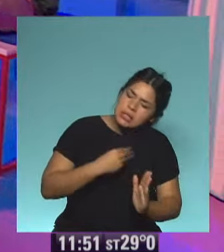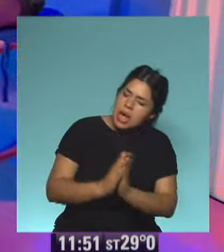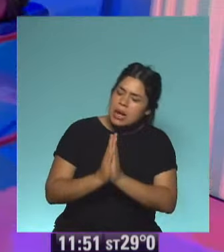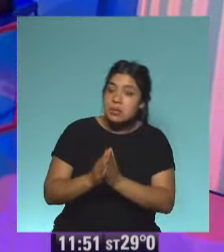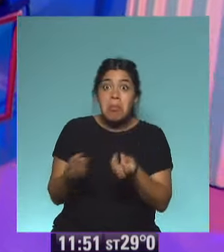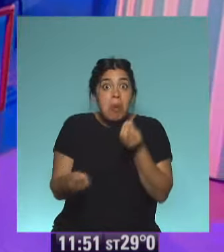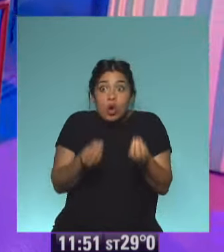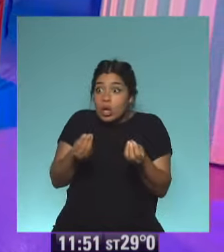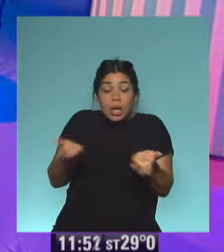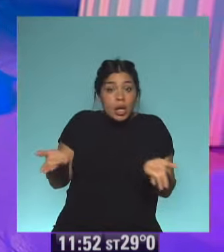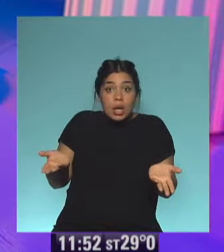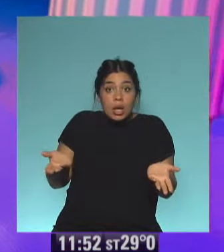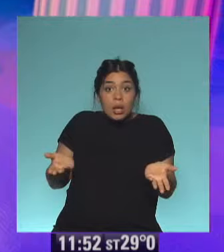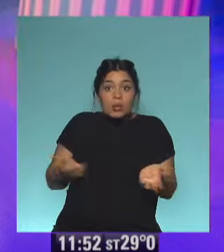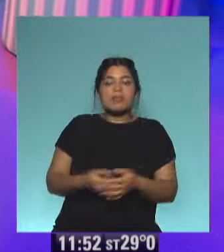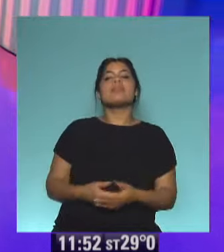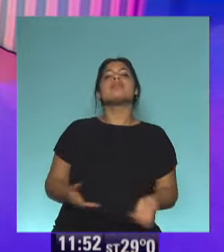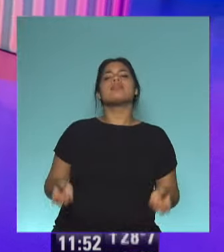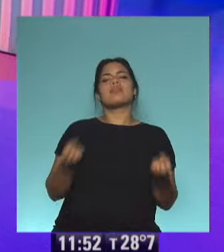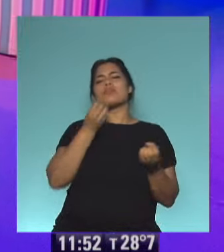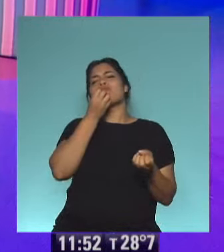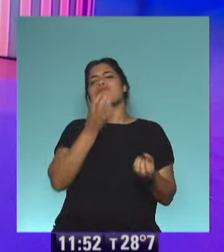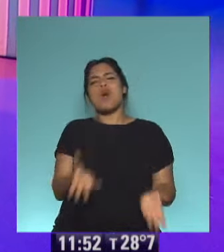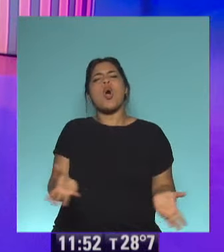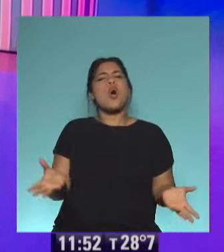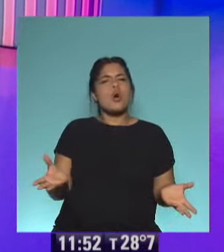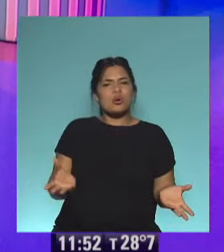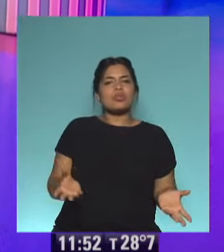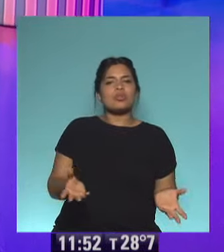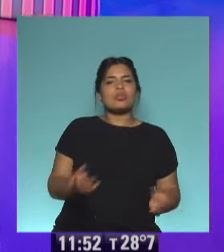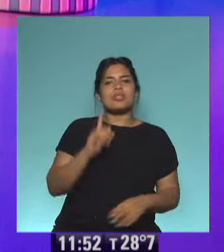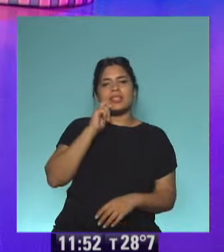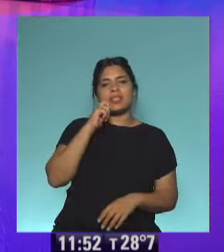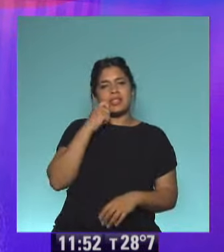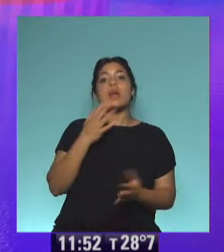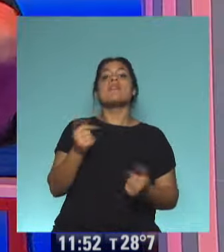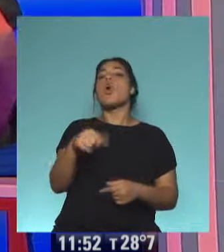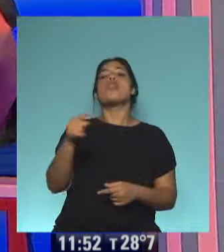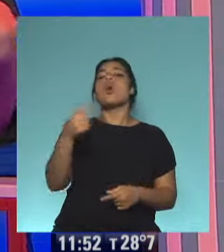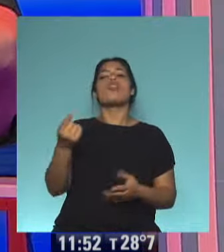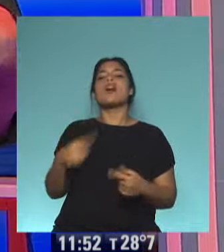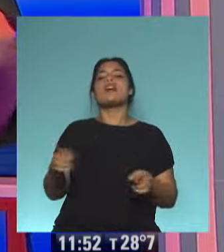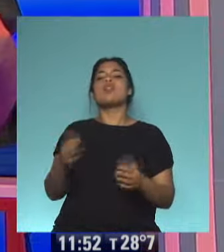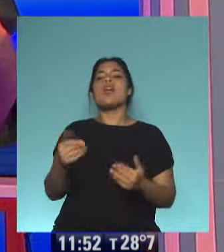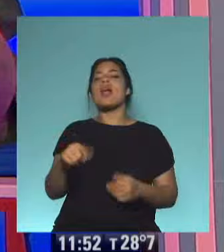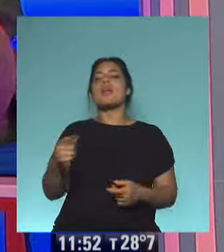será. Oh, hermoso. Con caja, ¿eh? Caja, muy bueno. Con otra. A ver, me toca,